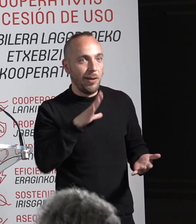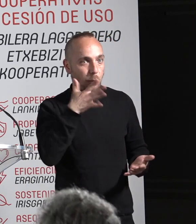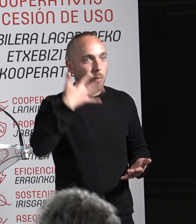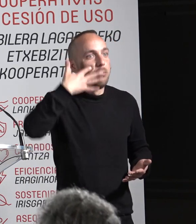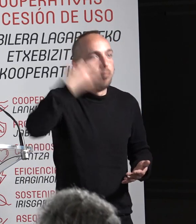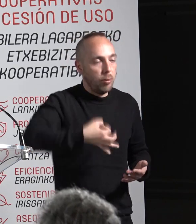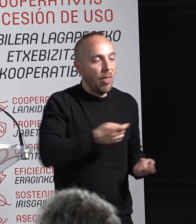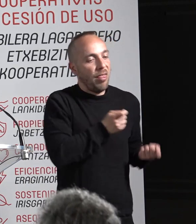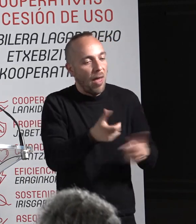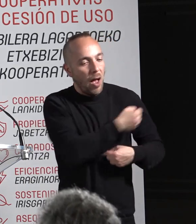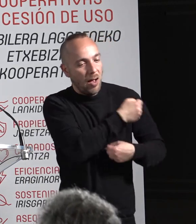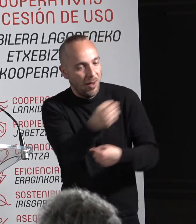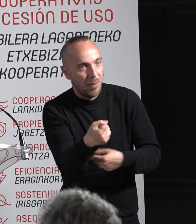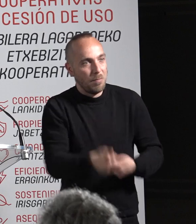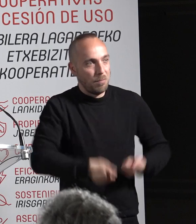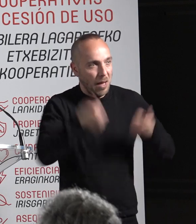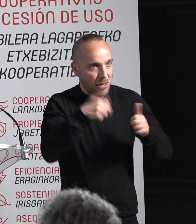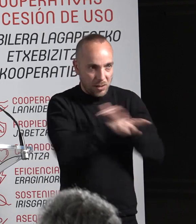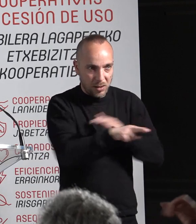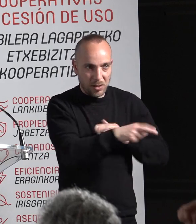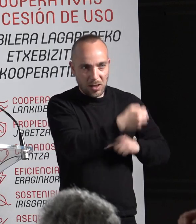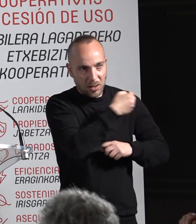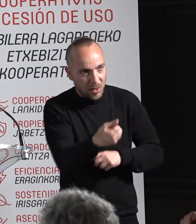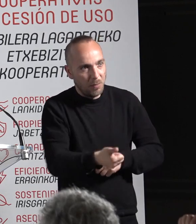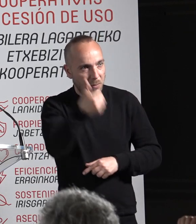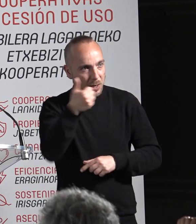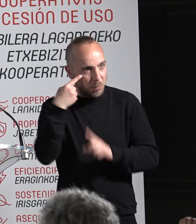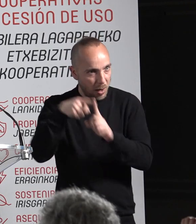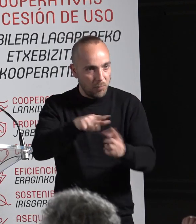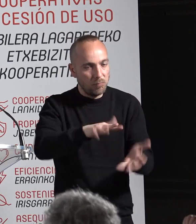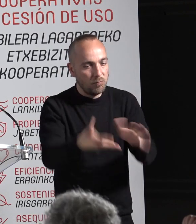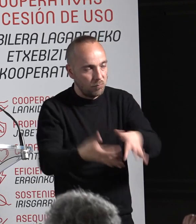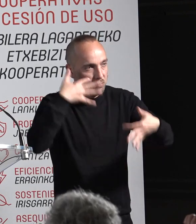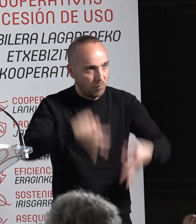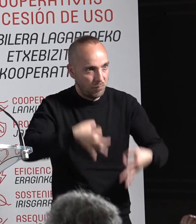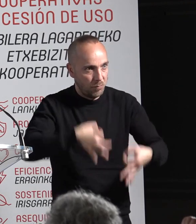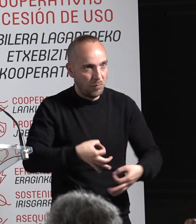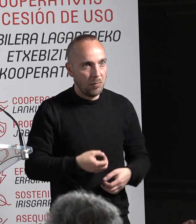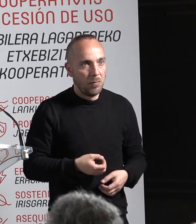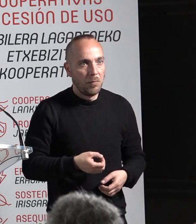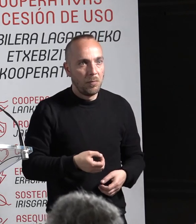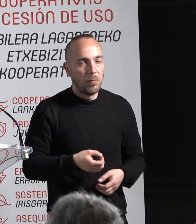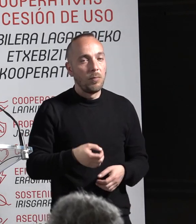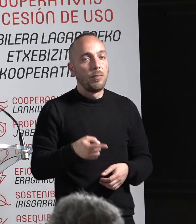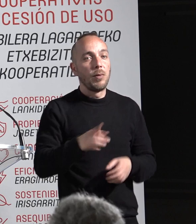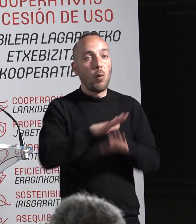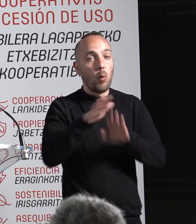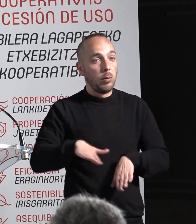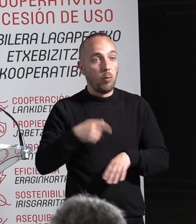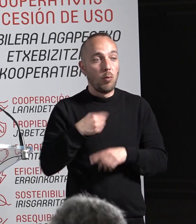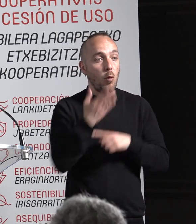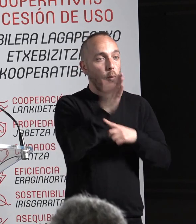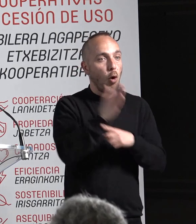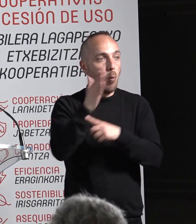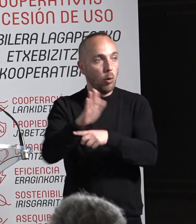mucho más medios o se quiera poner mucho más medios para que esto avance realmente, ¿no? Y, como último, comentar las propuestas que